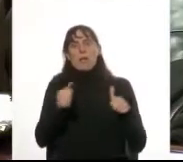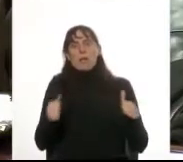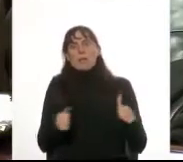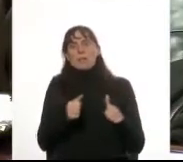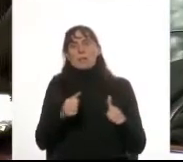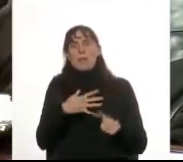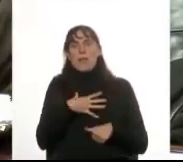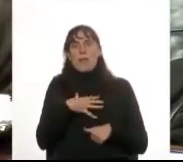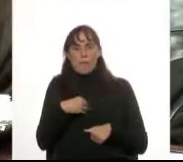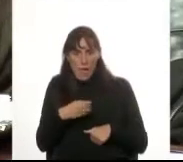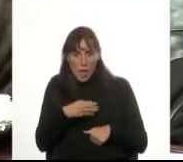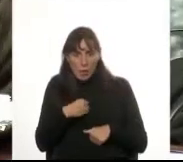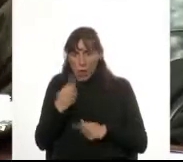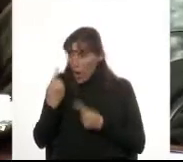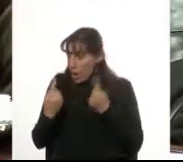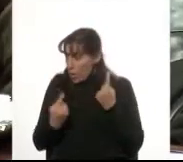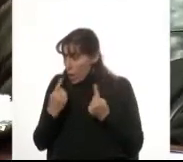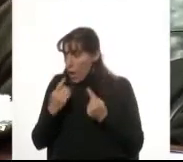Blancos, si quedan,